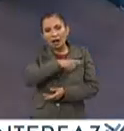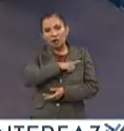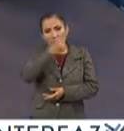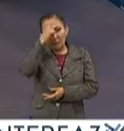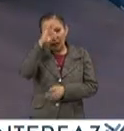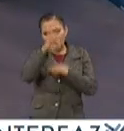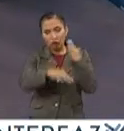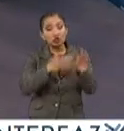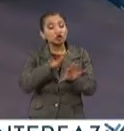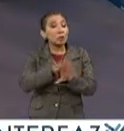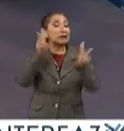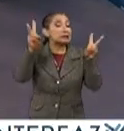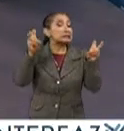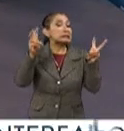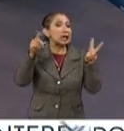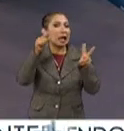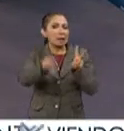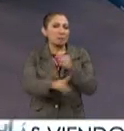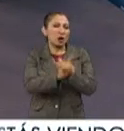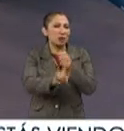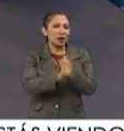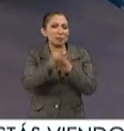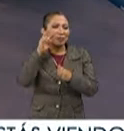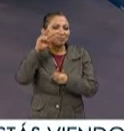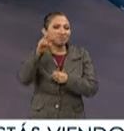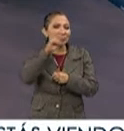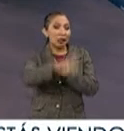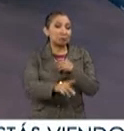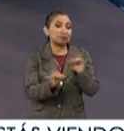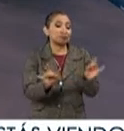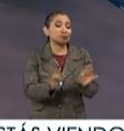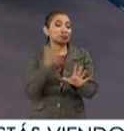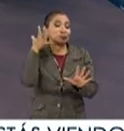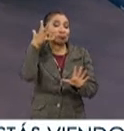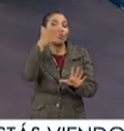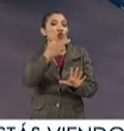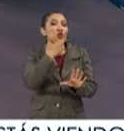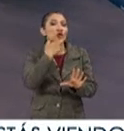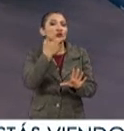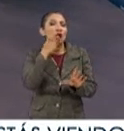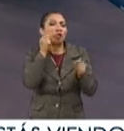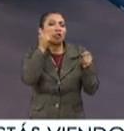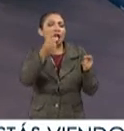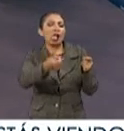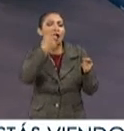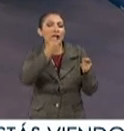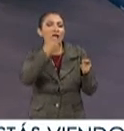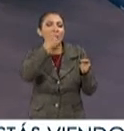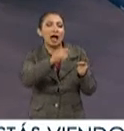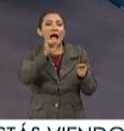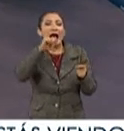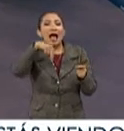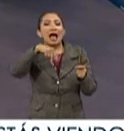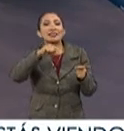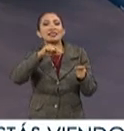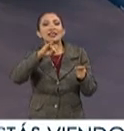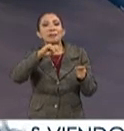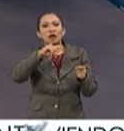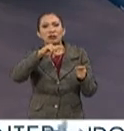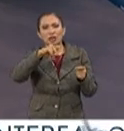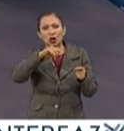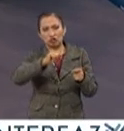Todos sobre pues el problema que se puede causar con el uso indiscriminado o mal uso de los